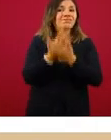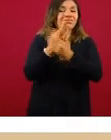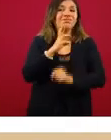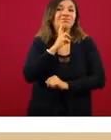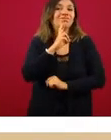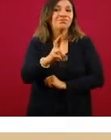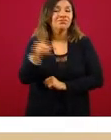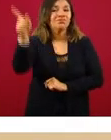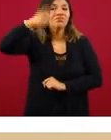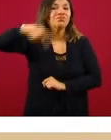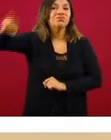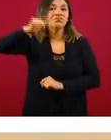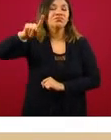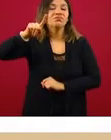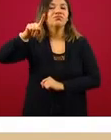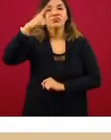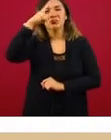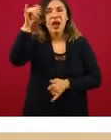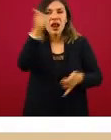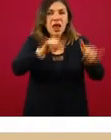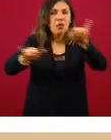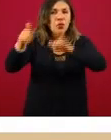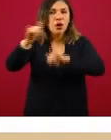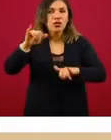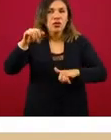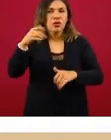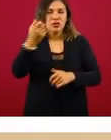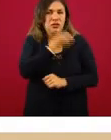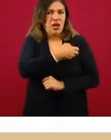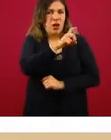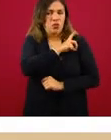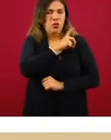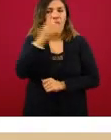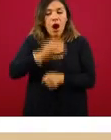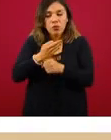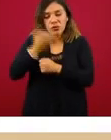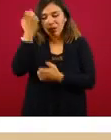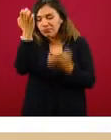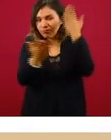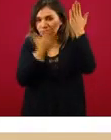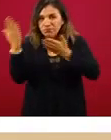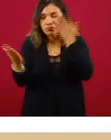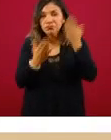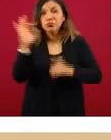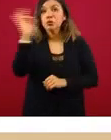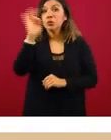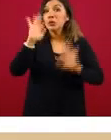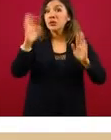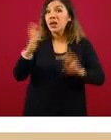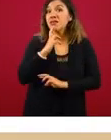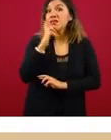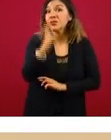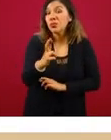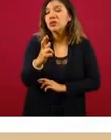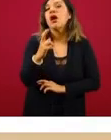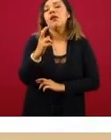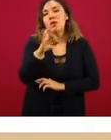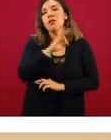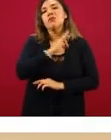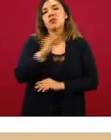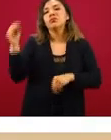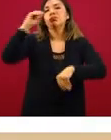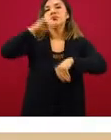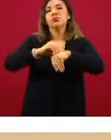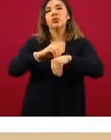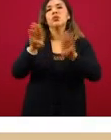que proviene de la Red Nacional de Laboratorios de Salud Pública, y cuando tengamos este resultado podremos ver